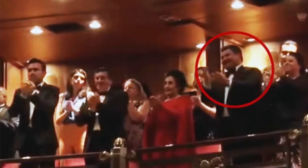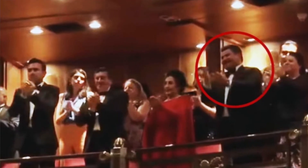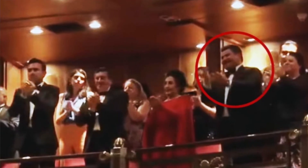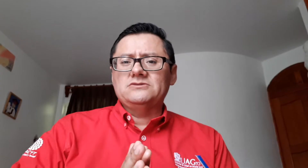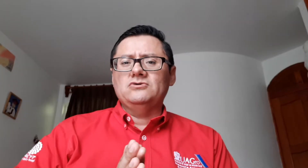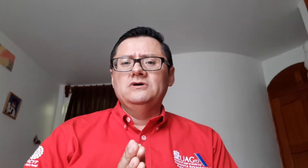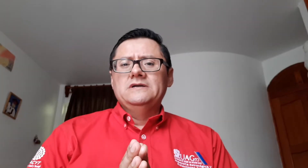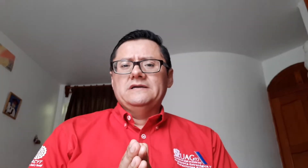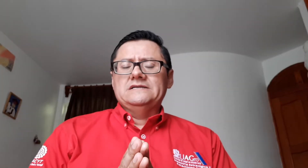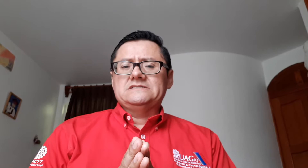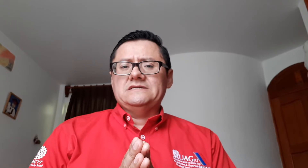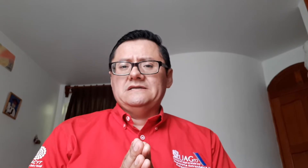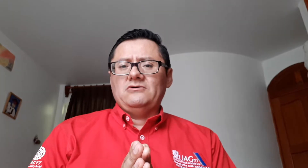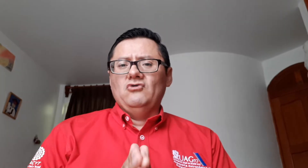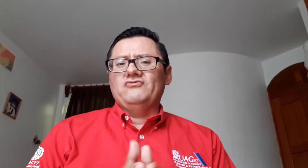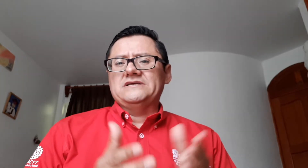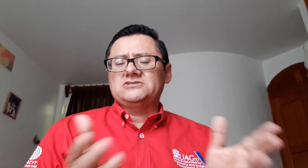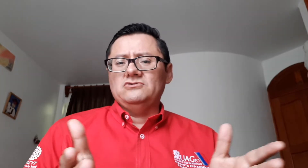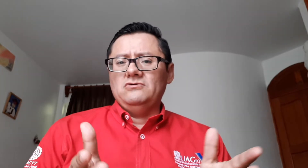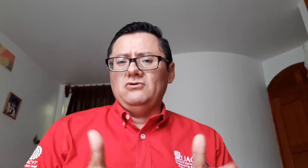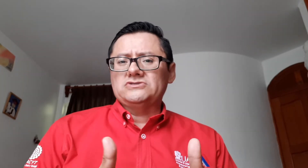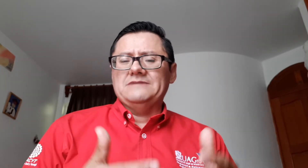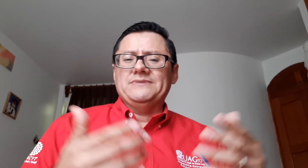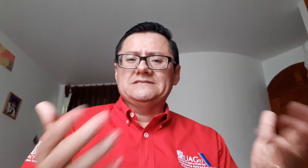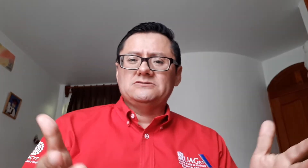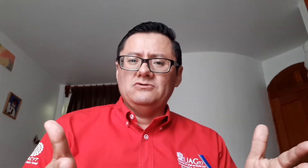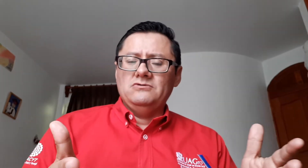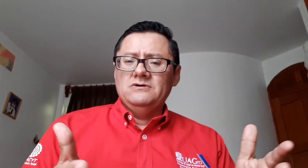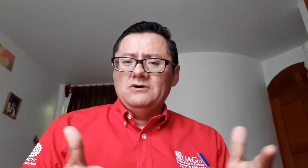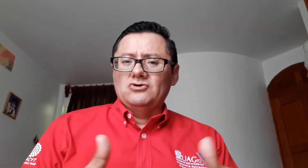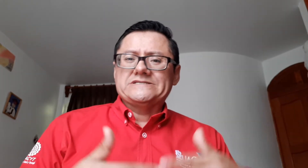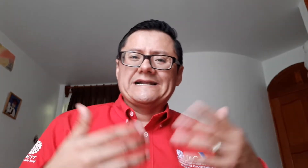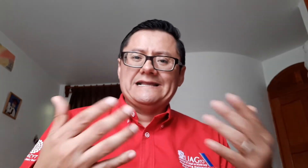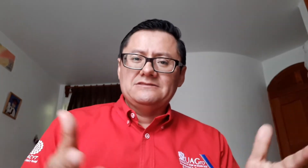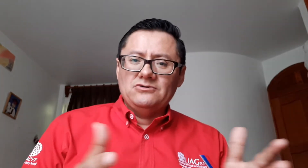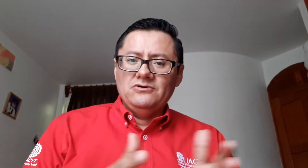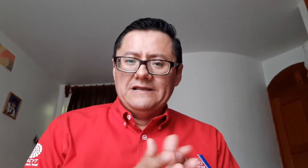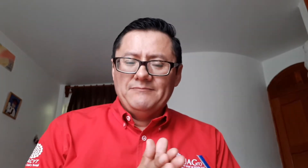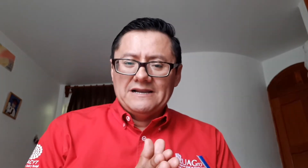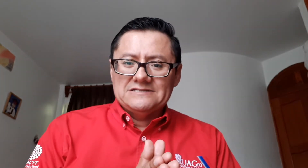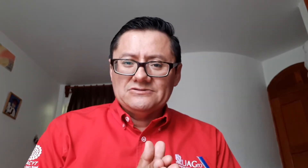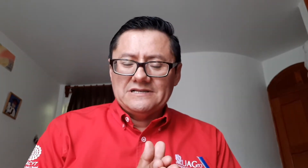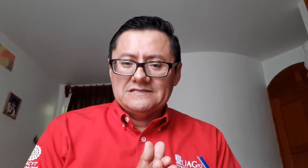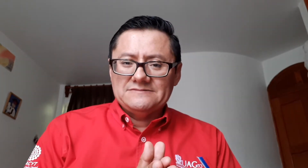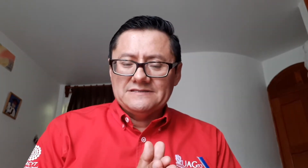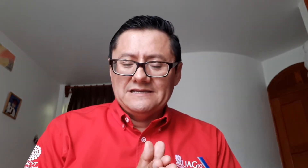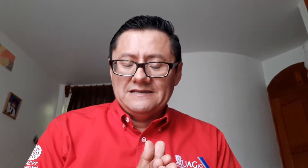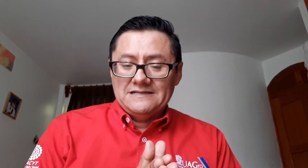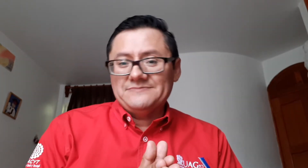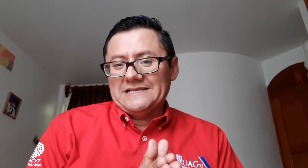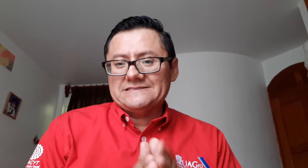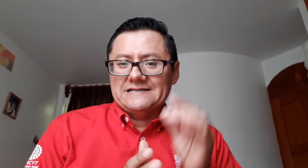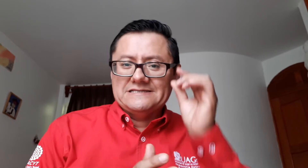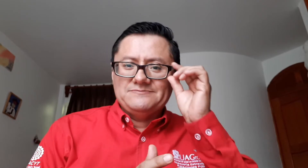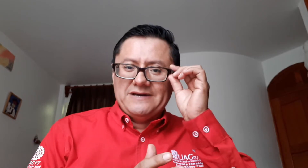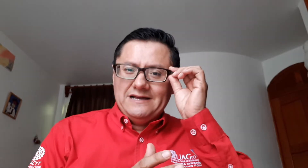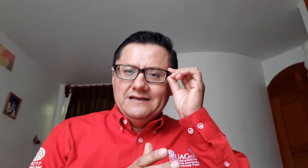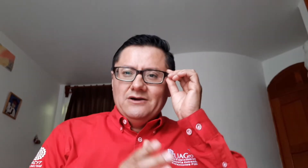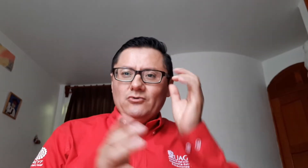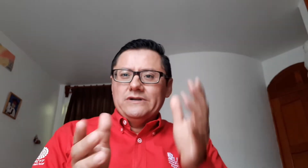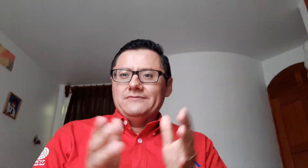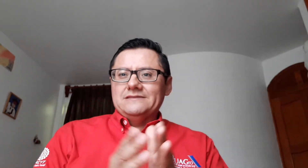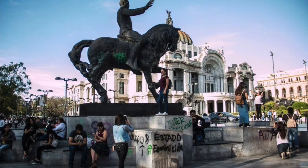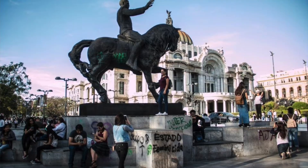en ningún momento se ofreció o se prestó o se rentó el Palacio de las Bellas Artes